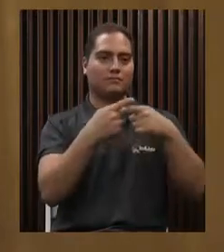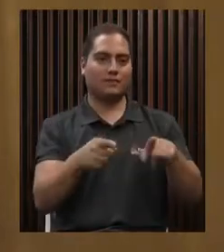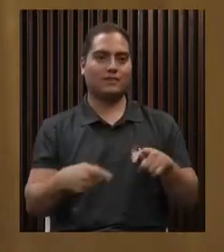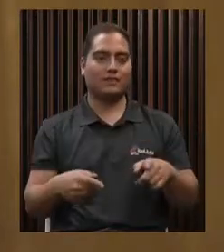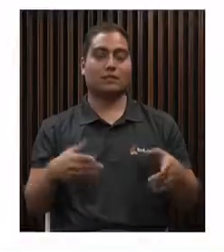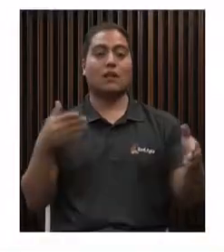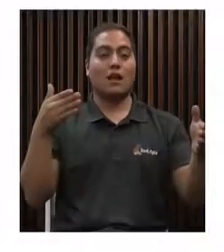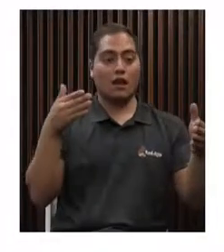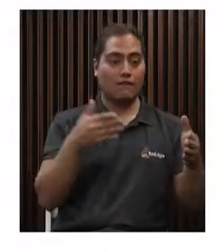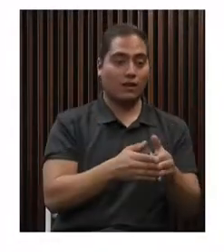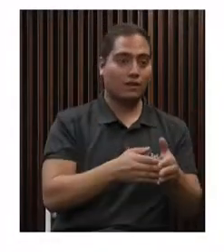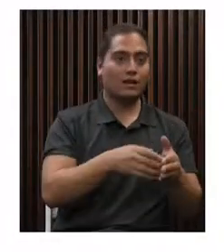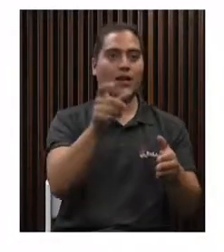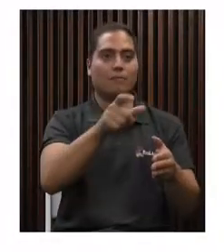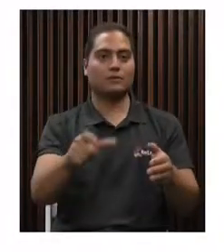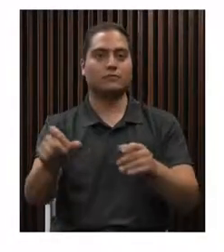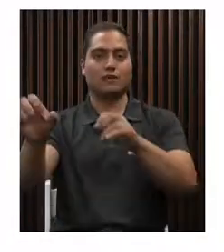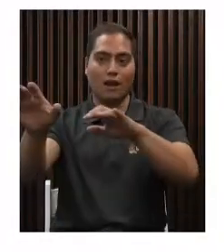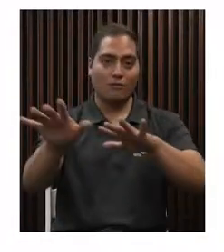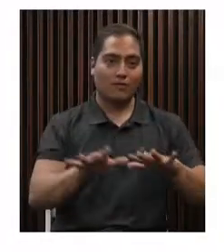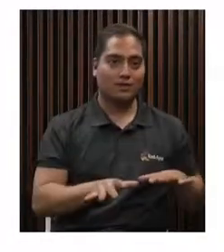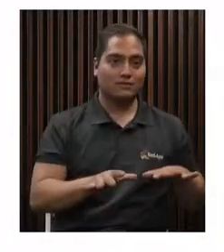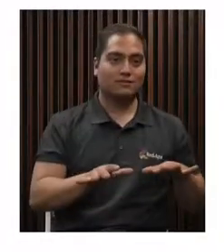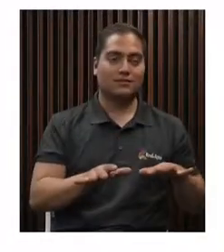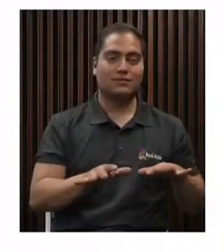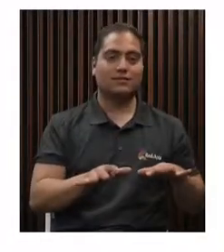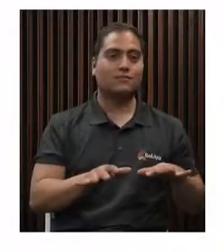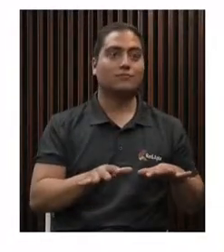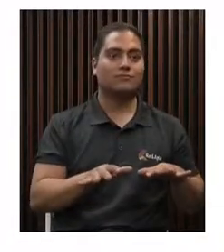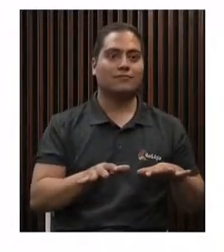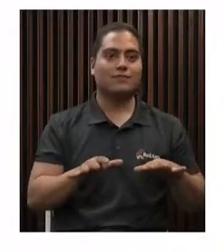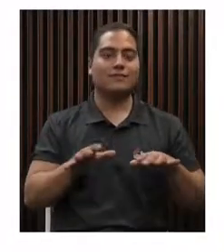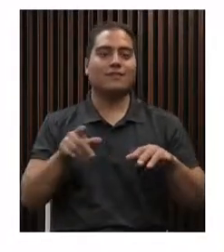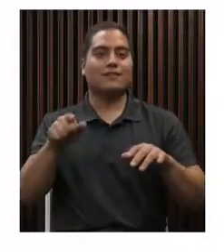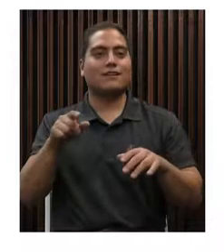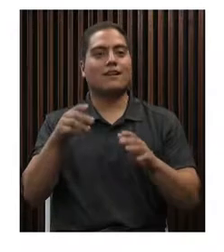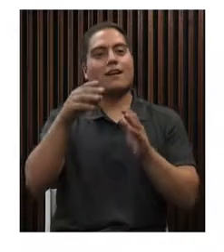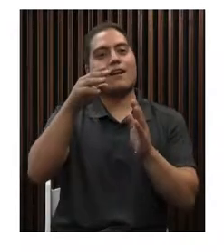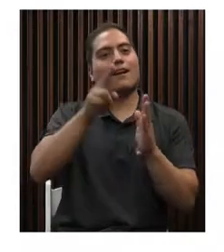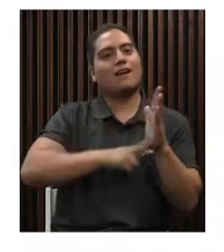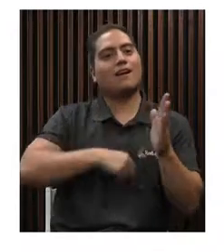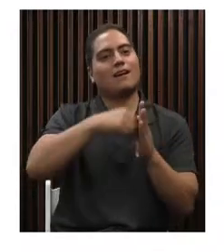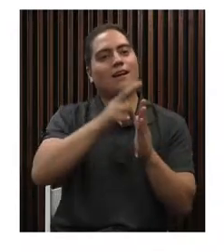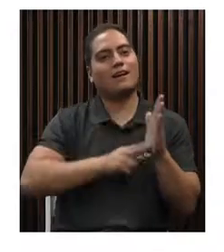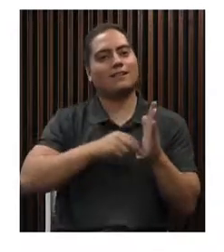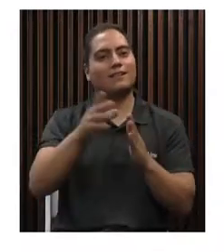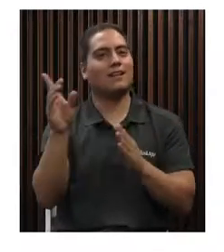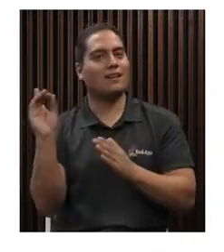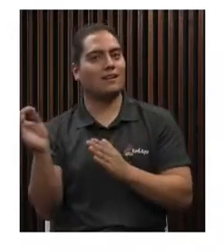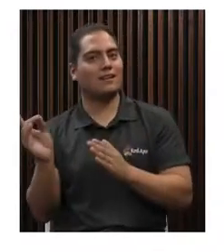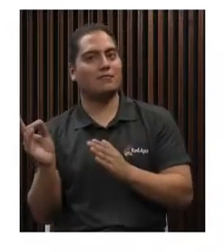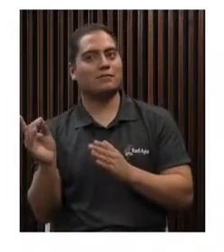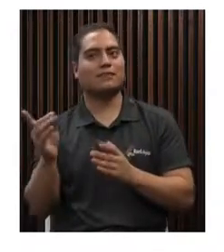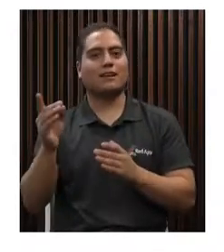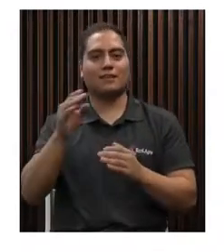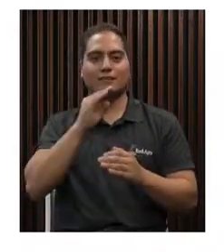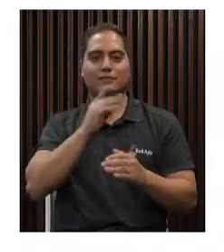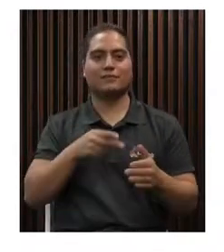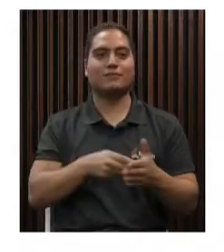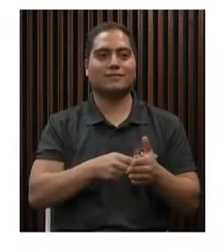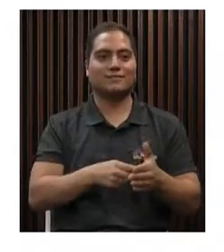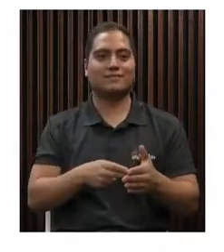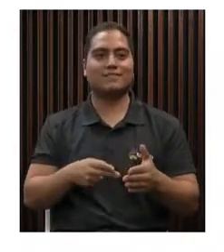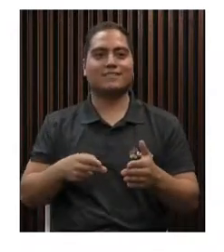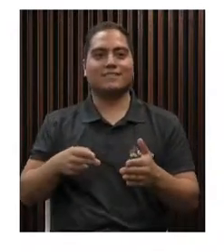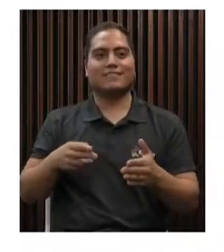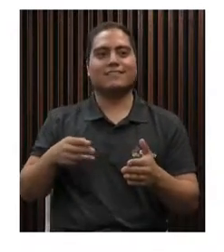los miembros de la audiencia, barreras para los artistas con discapacidad y barreras para